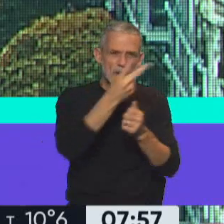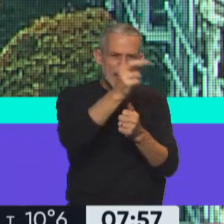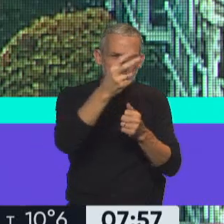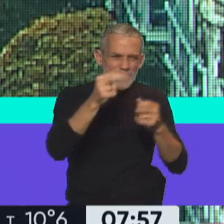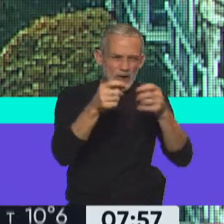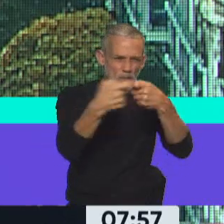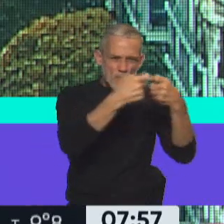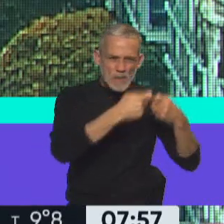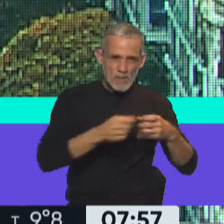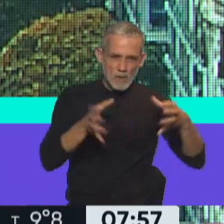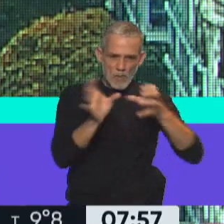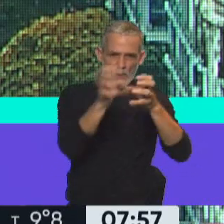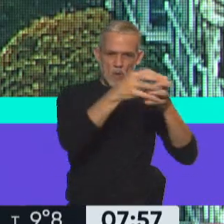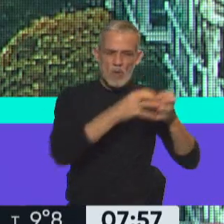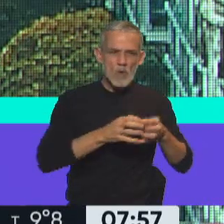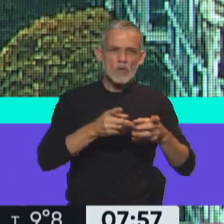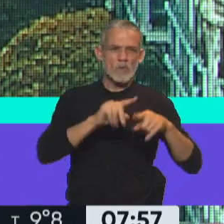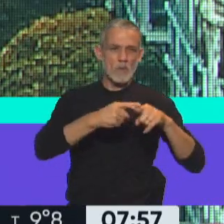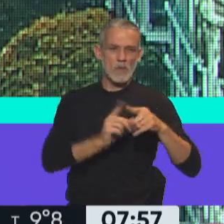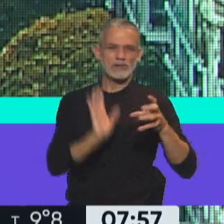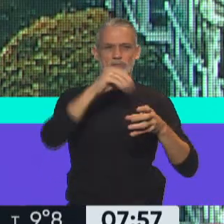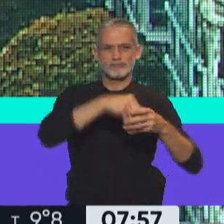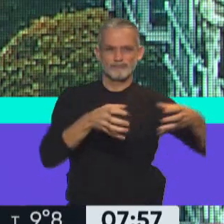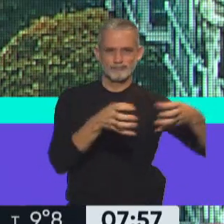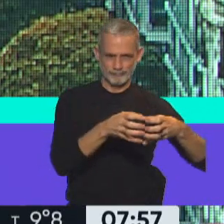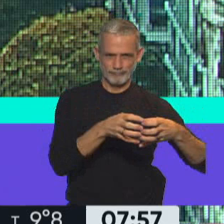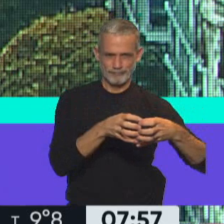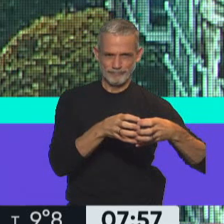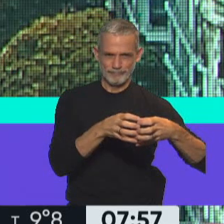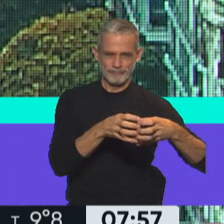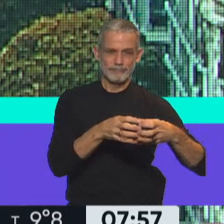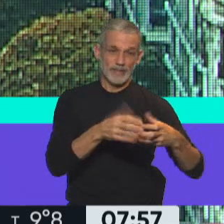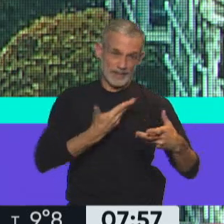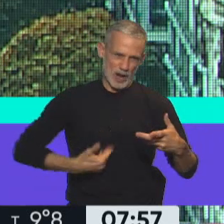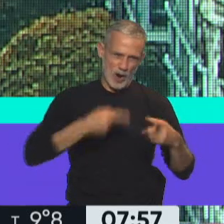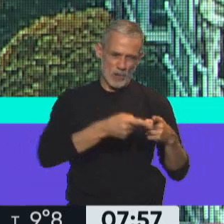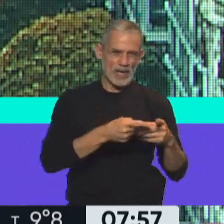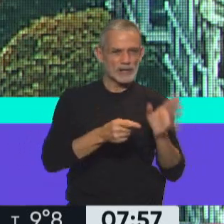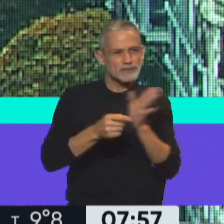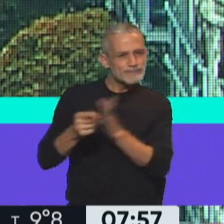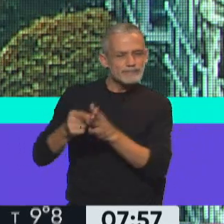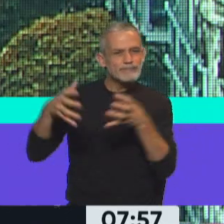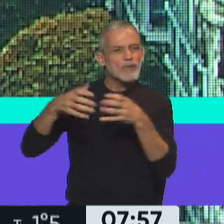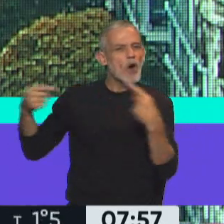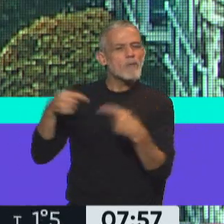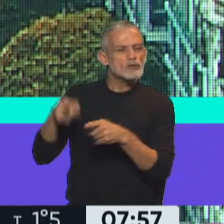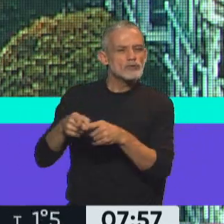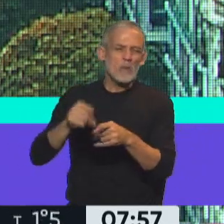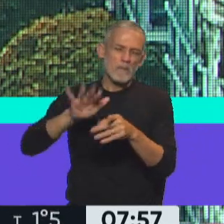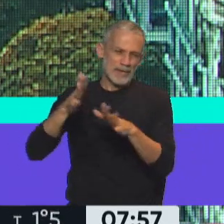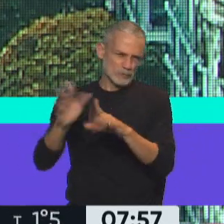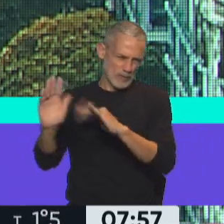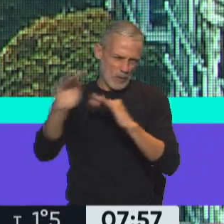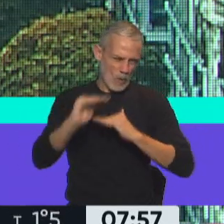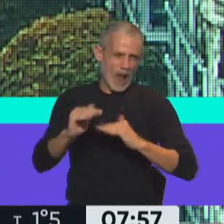agrupamientos que se están entonces sumando en este caso a la coalición oficialista que pasa en la oposición más o menos lo